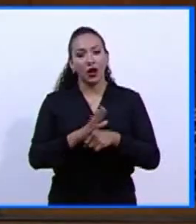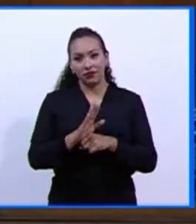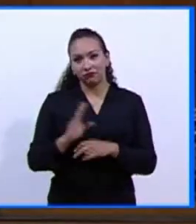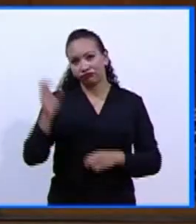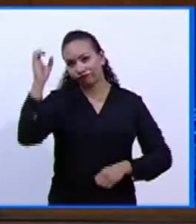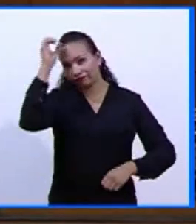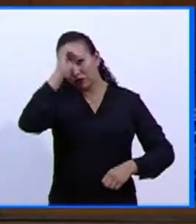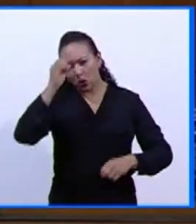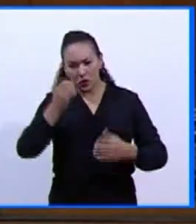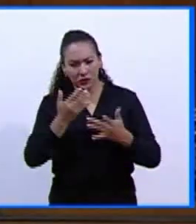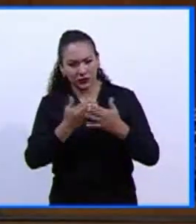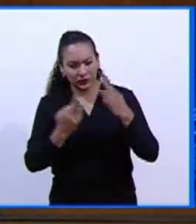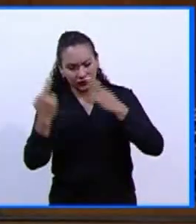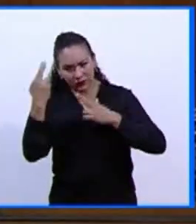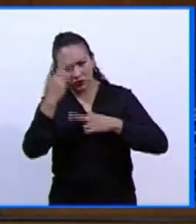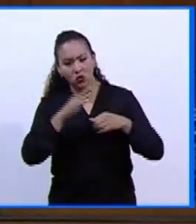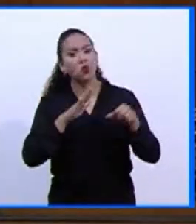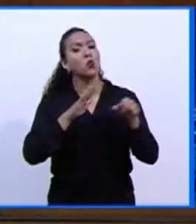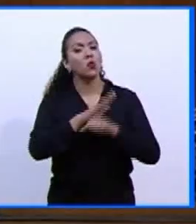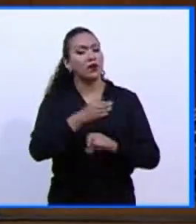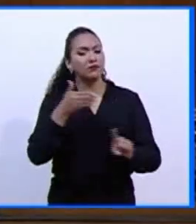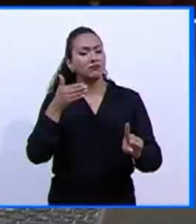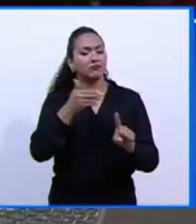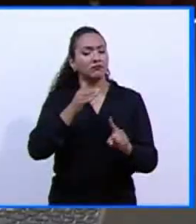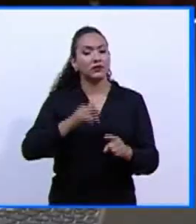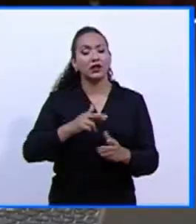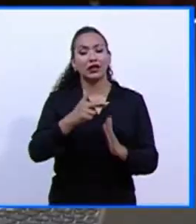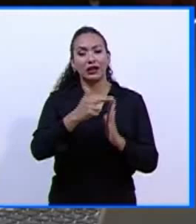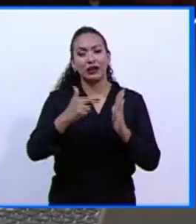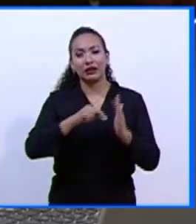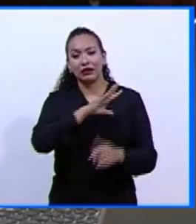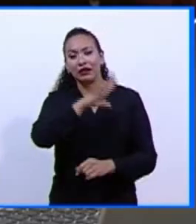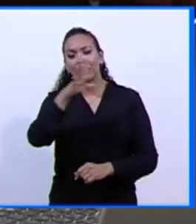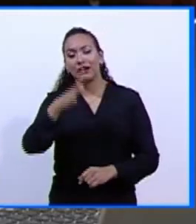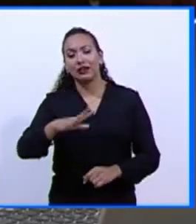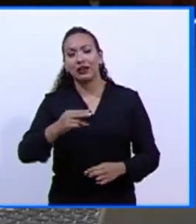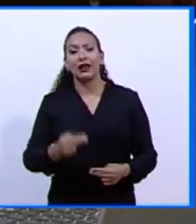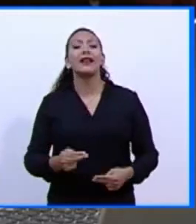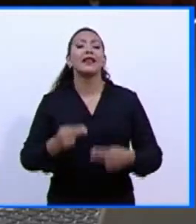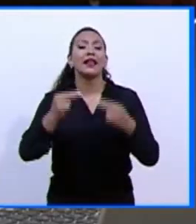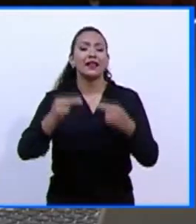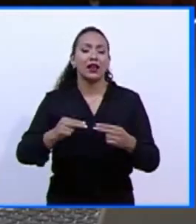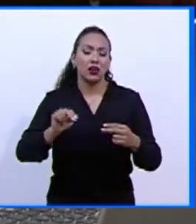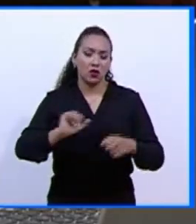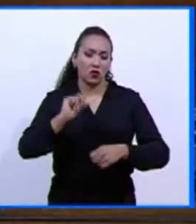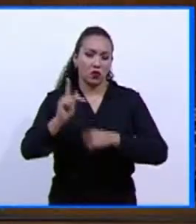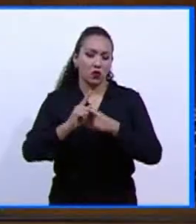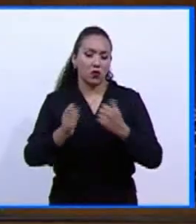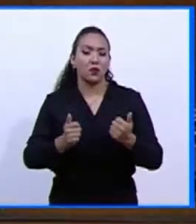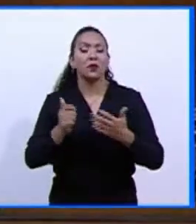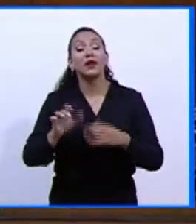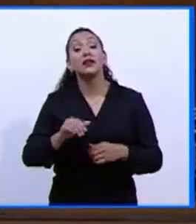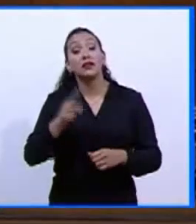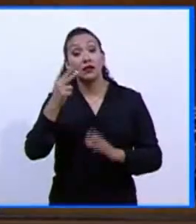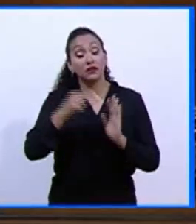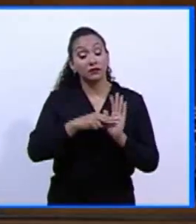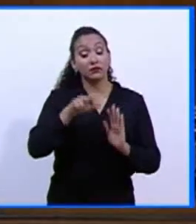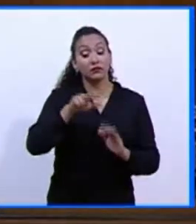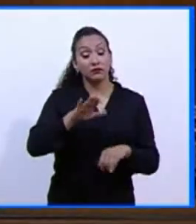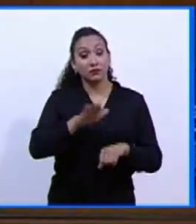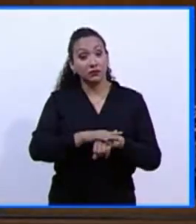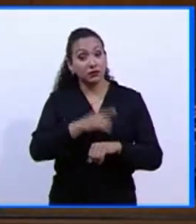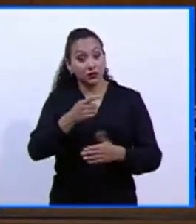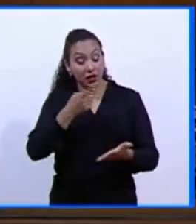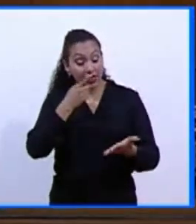a propósito de la Regla General de Comercio Exterior vigente de 2012 a 2018, que en el contexto del retorno virtual